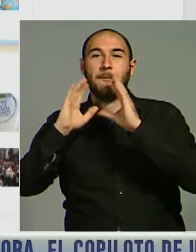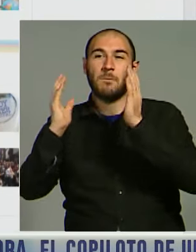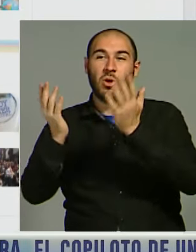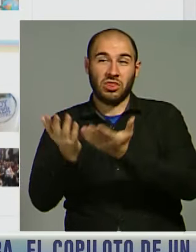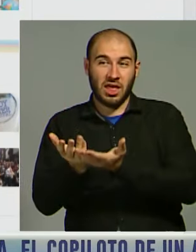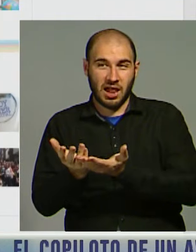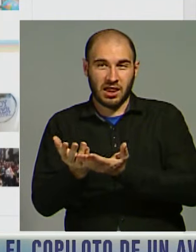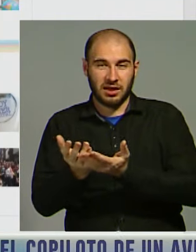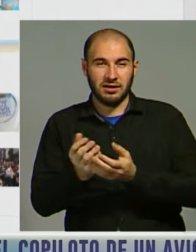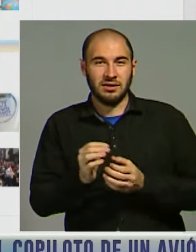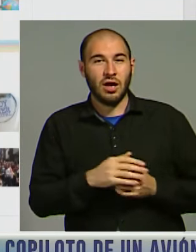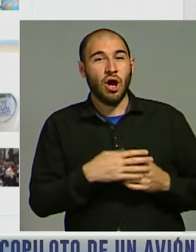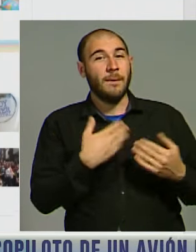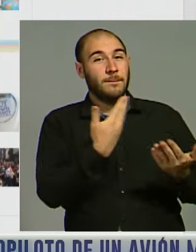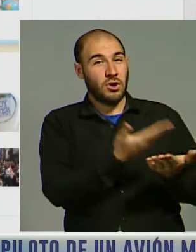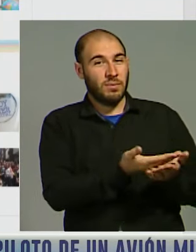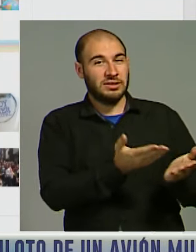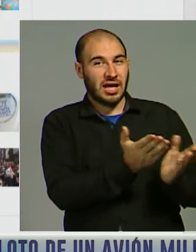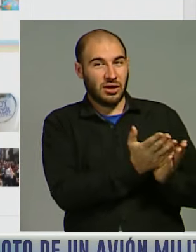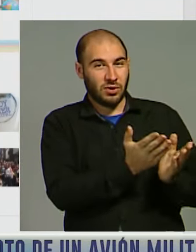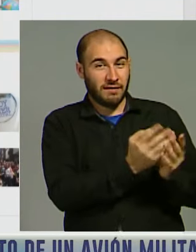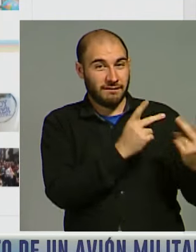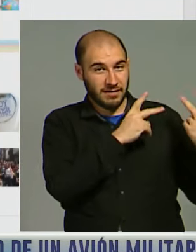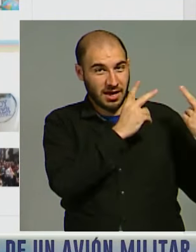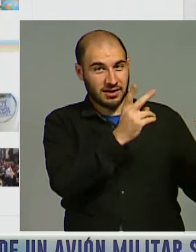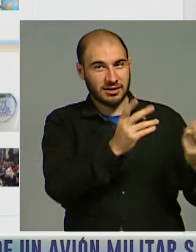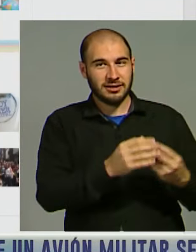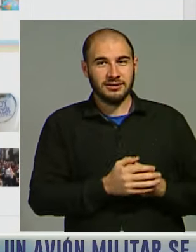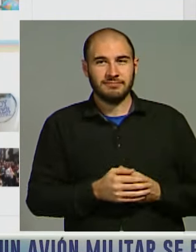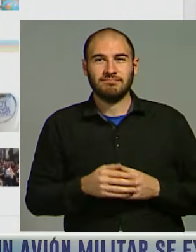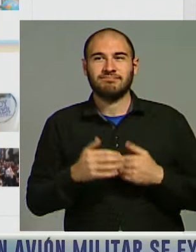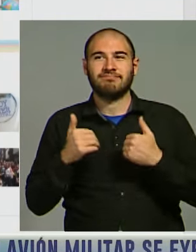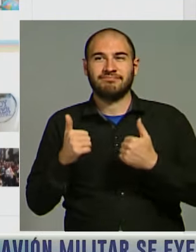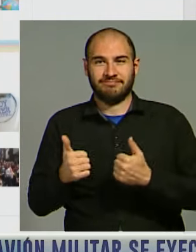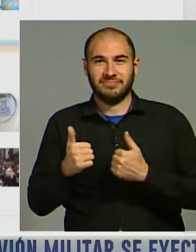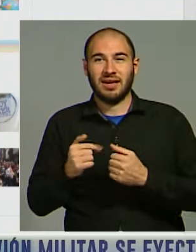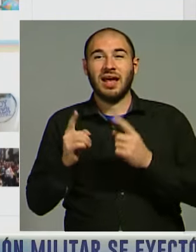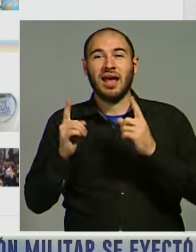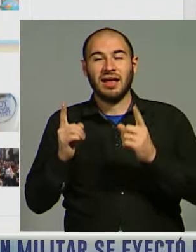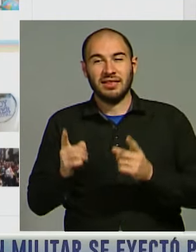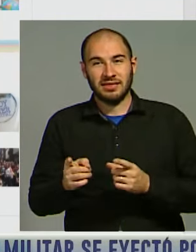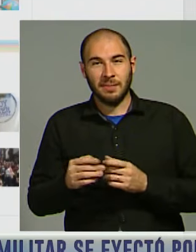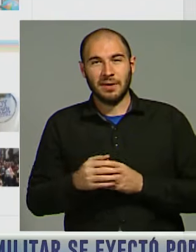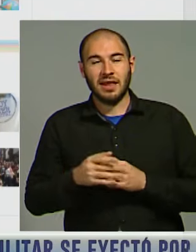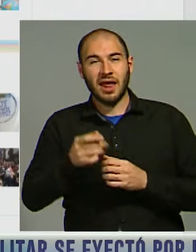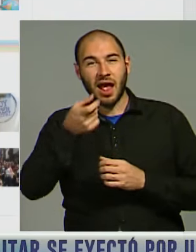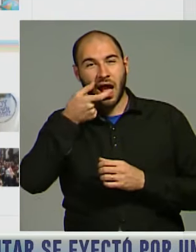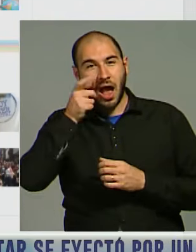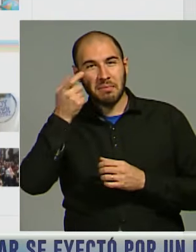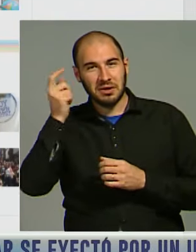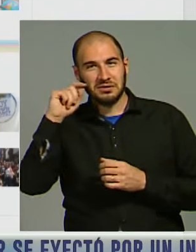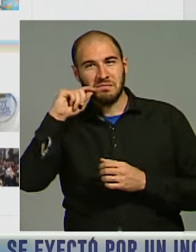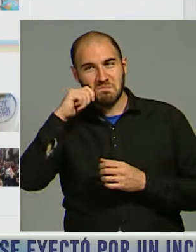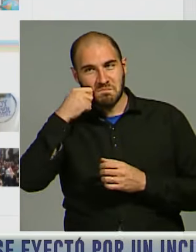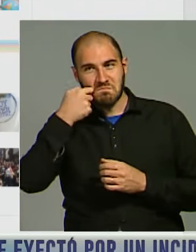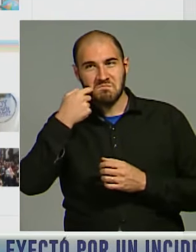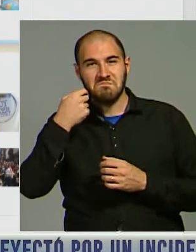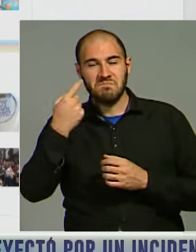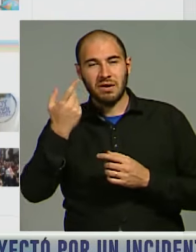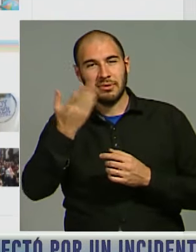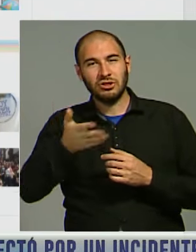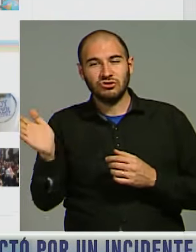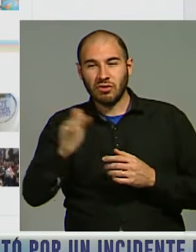diría. Buena propuesta para los estudiantes para viajar. Buenísima. Aparte, se vuelven con una experiencia muy enriquecedora. Por lo menos todos los que